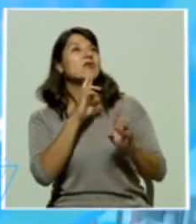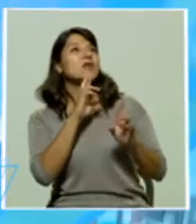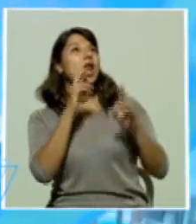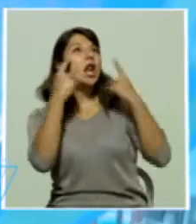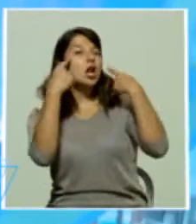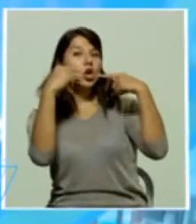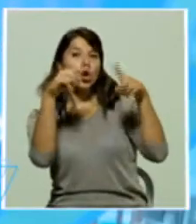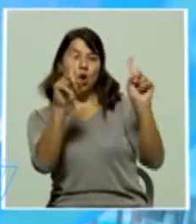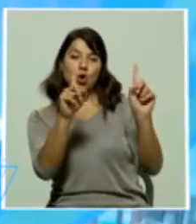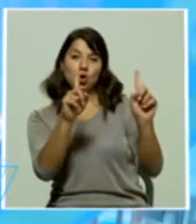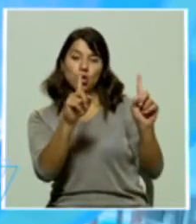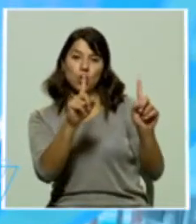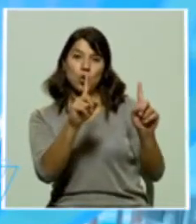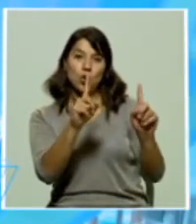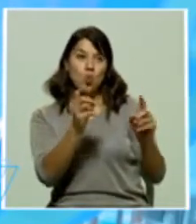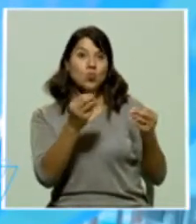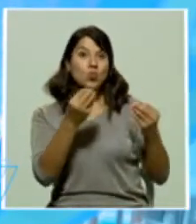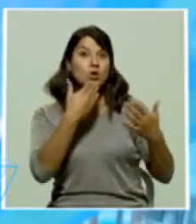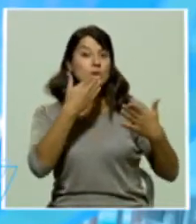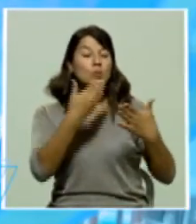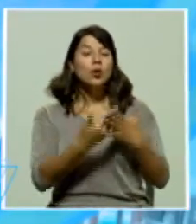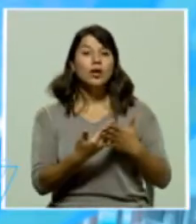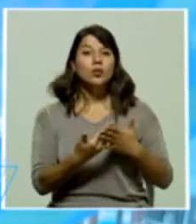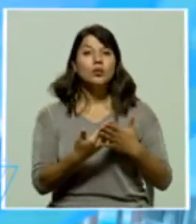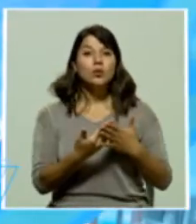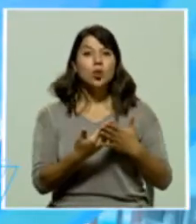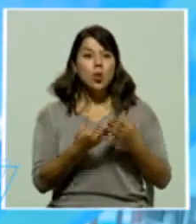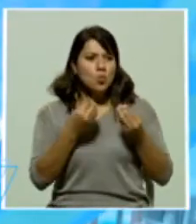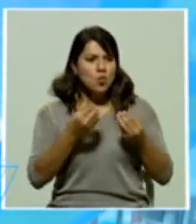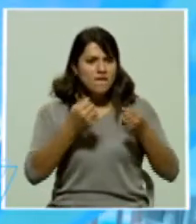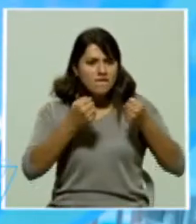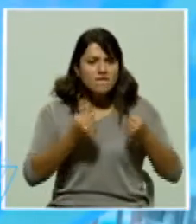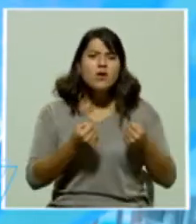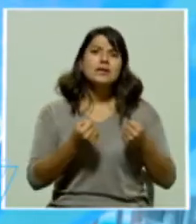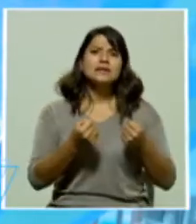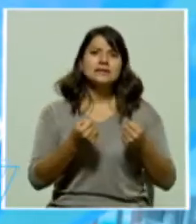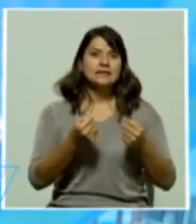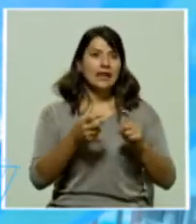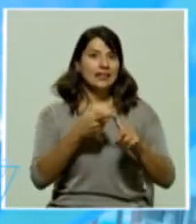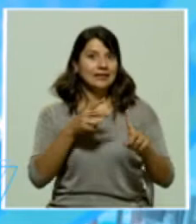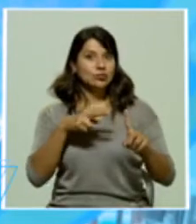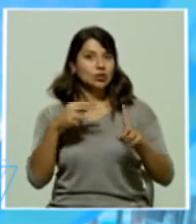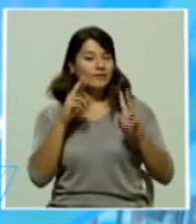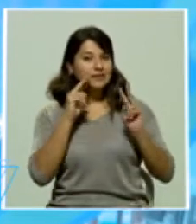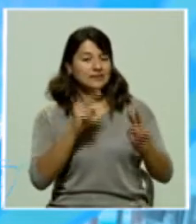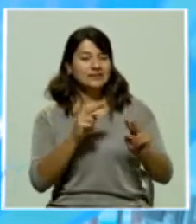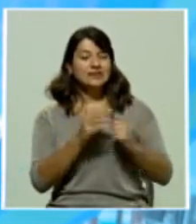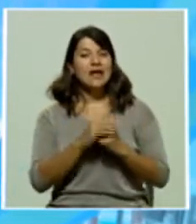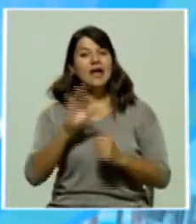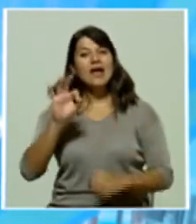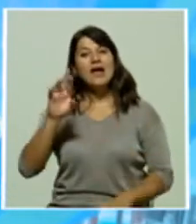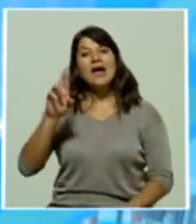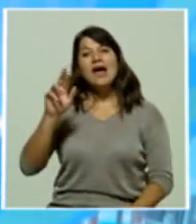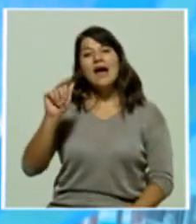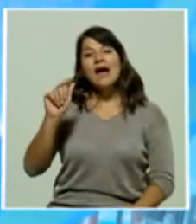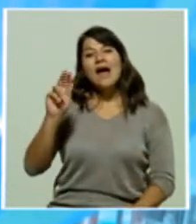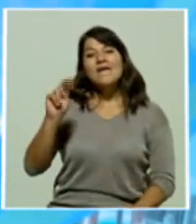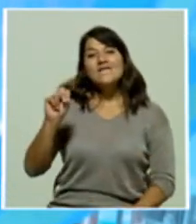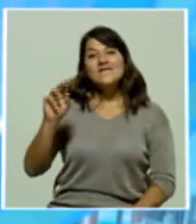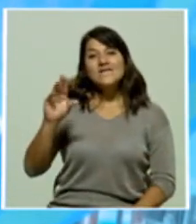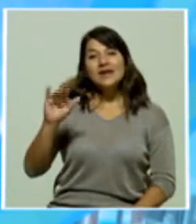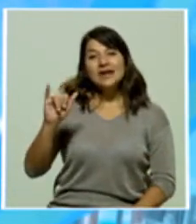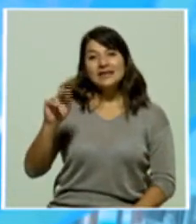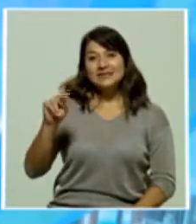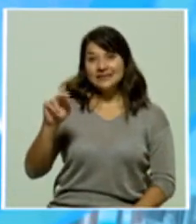Francina, es muy bueno, es muy sólido además visualmente. Francina, precisamente plantearse